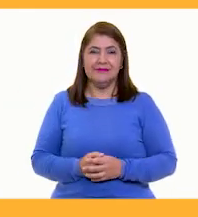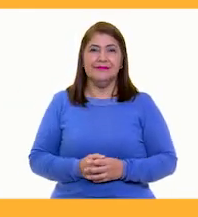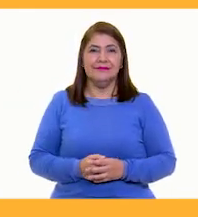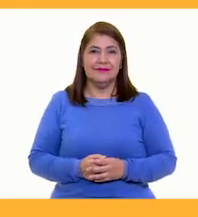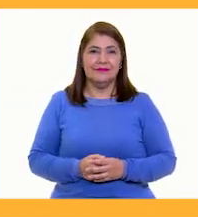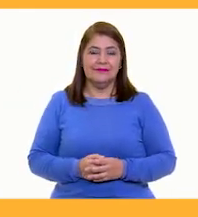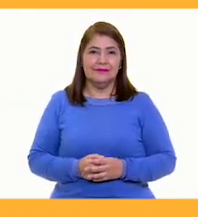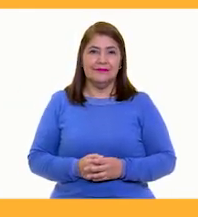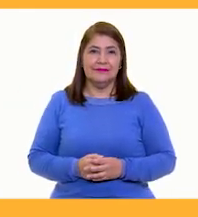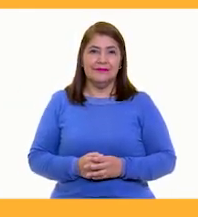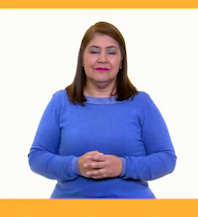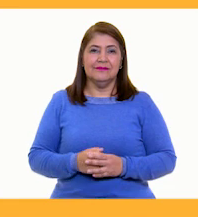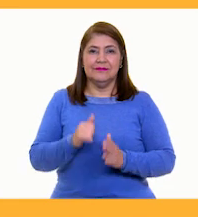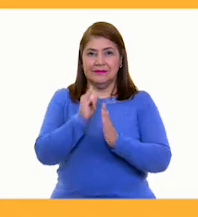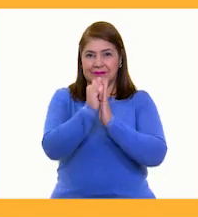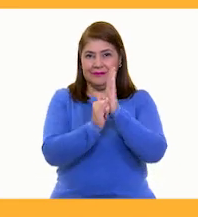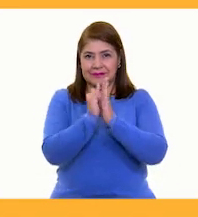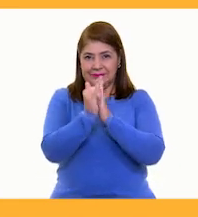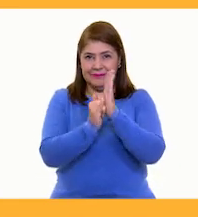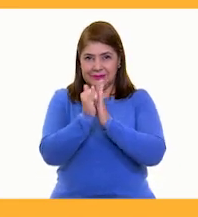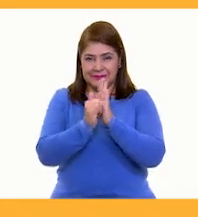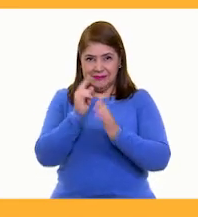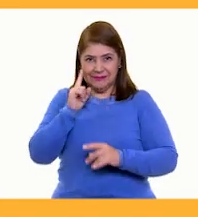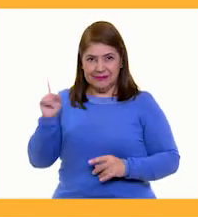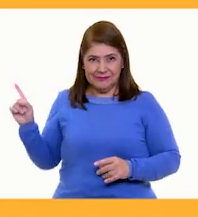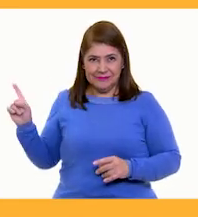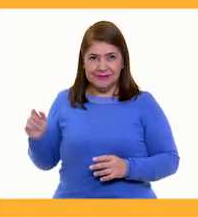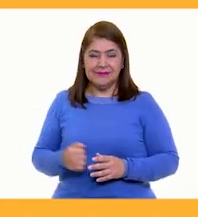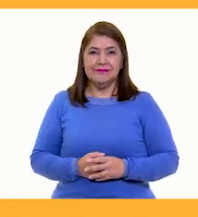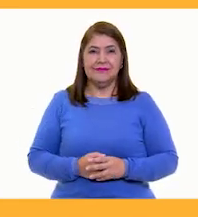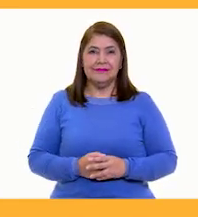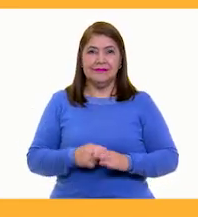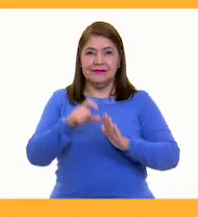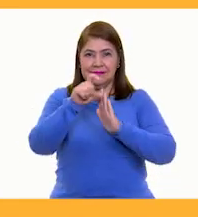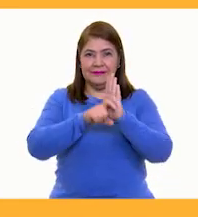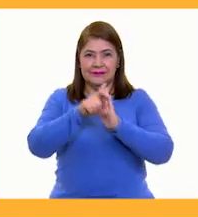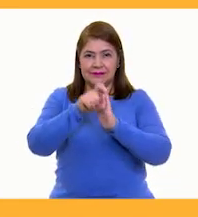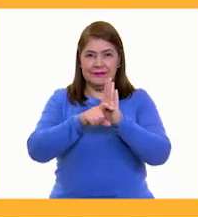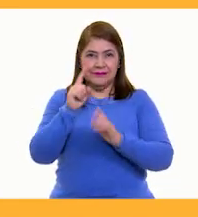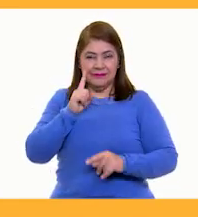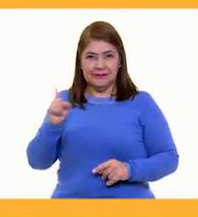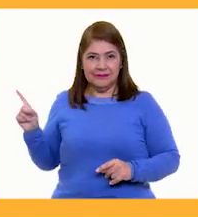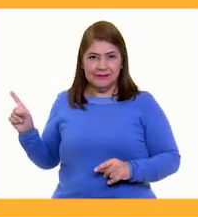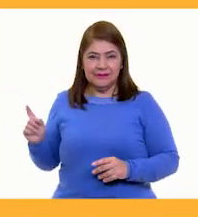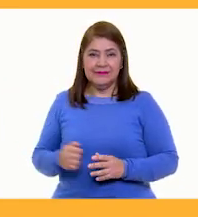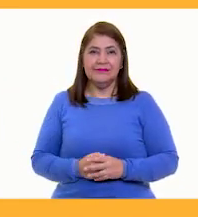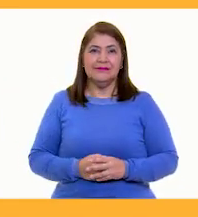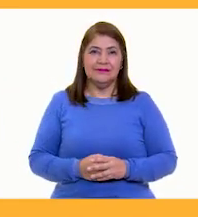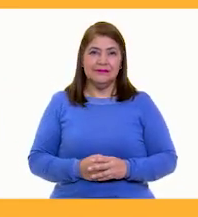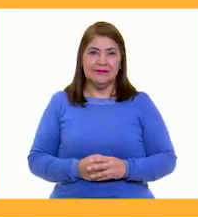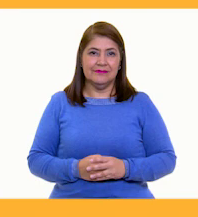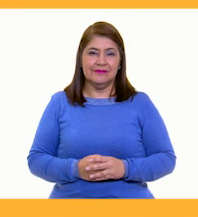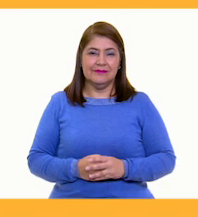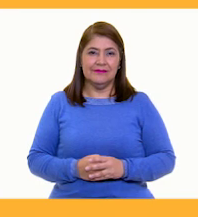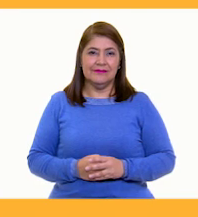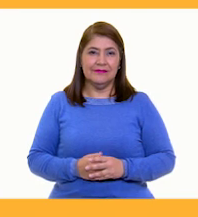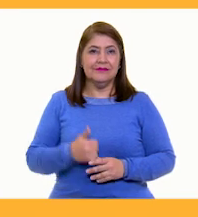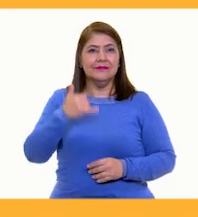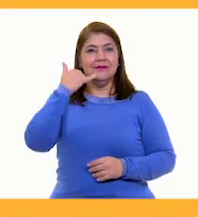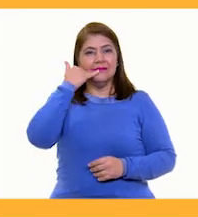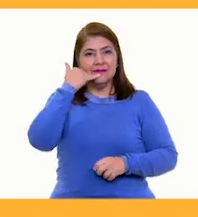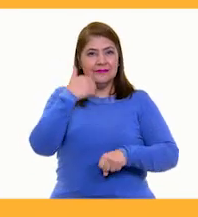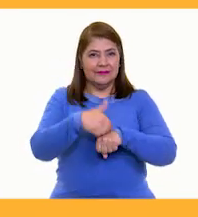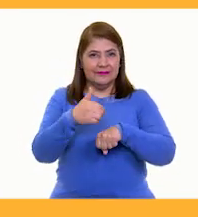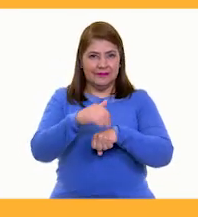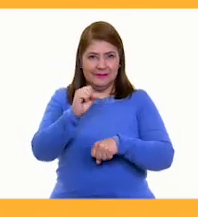@cep_mx. YouTube, canal CEP. Instagram, @cep_mx. Teléfonos